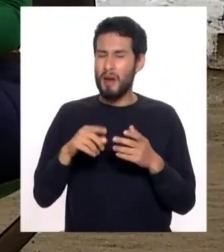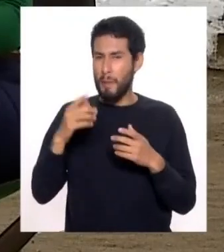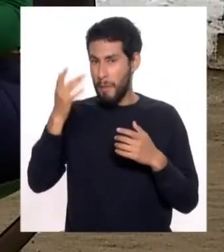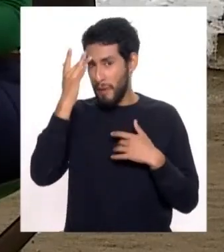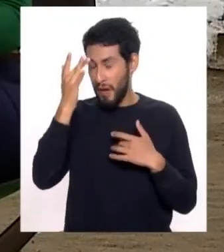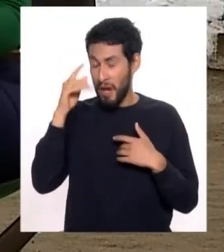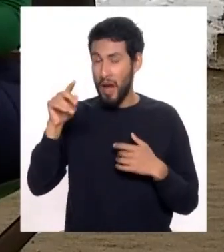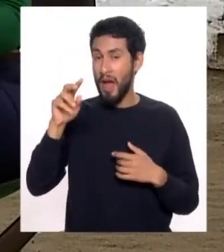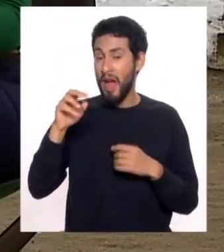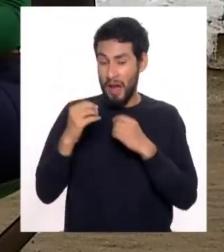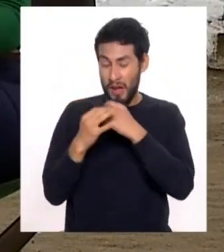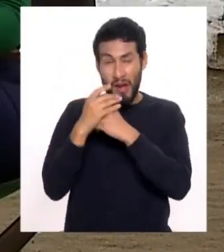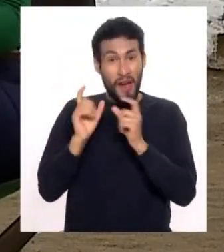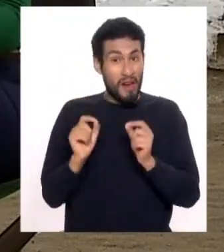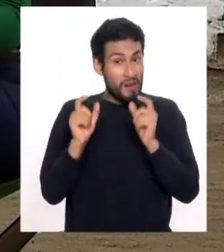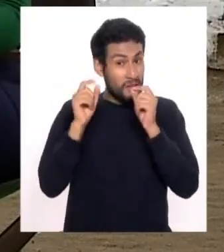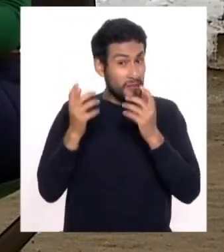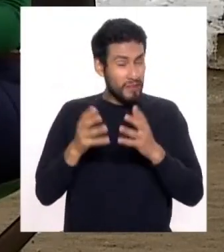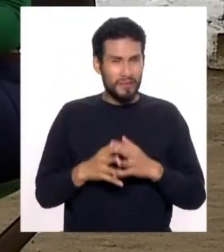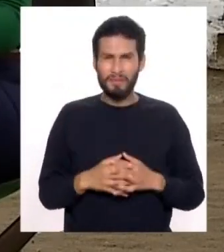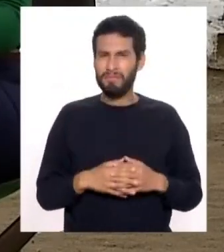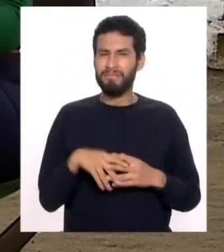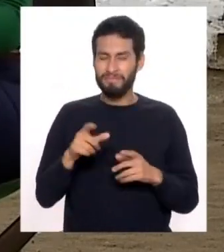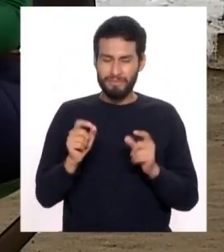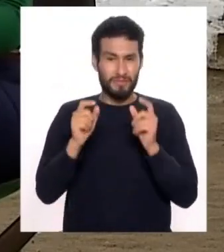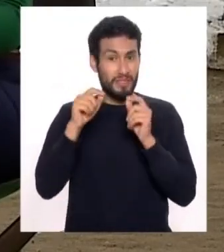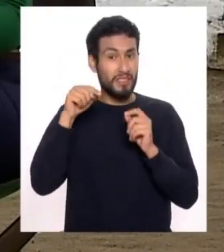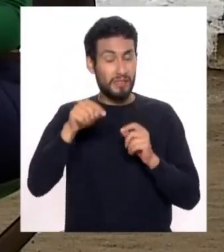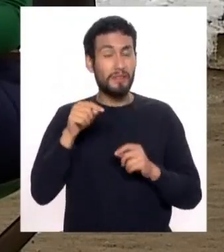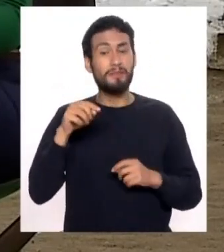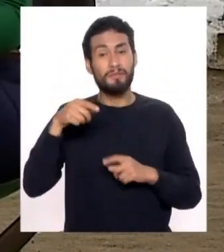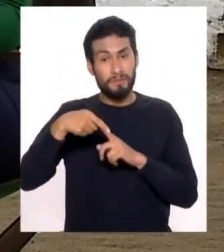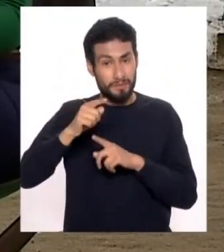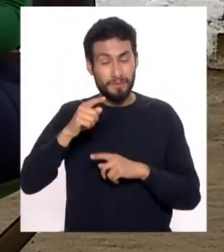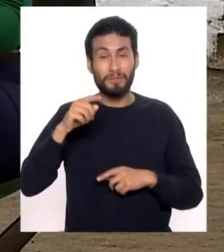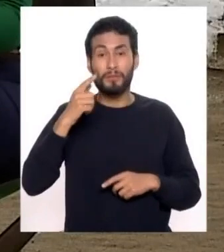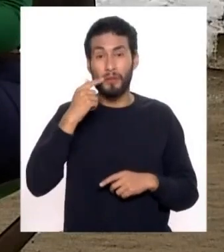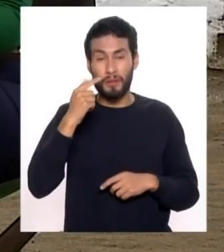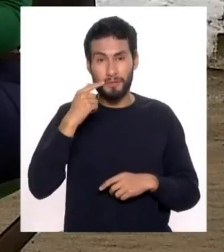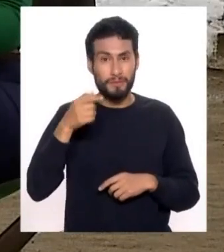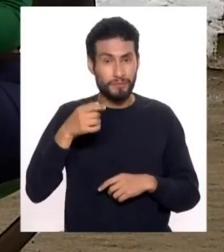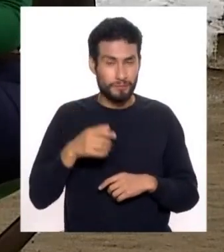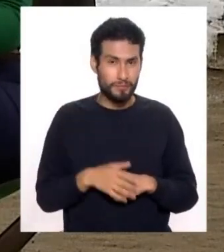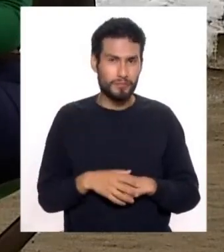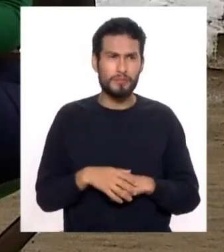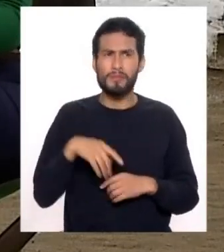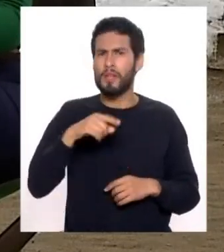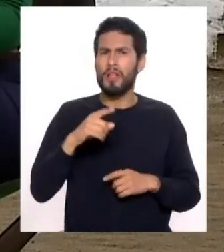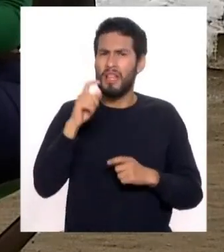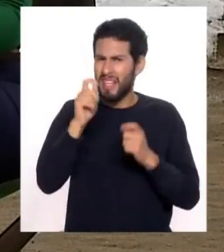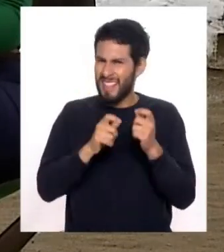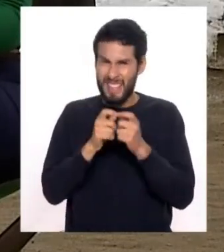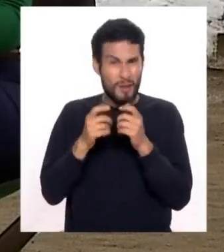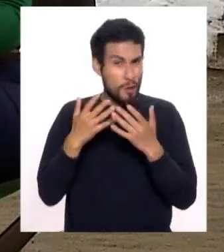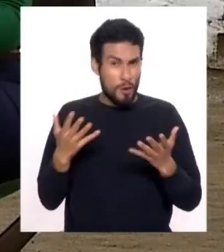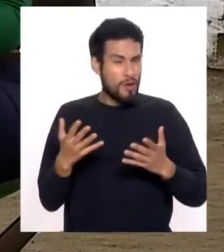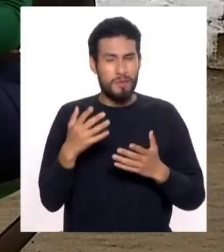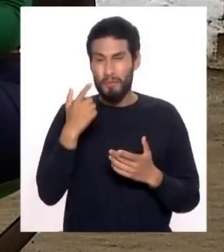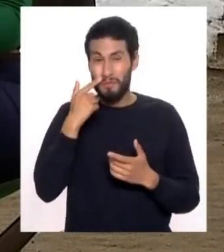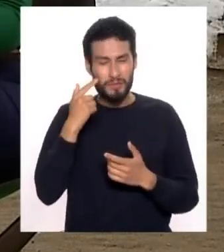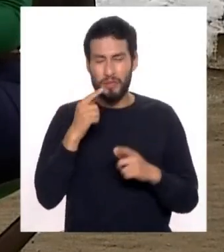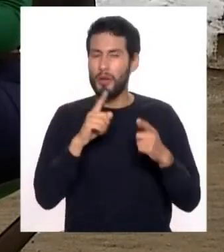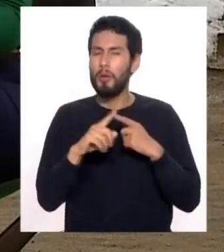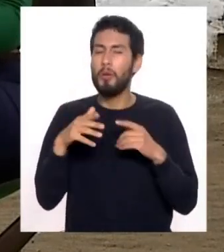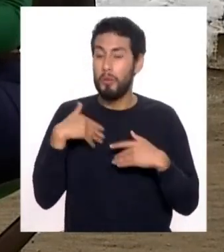que generan el cáncer de cuello uterino y cáncer de pene también. Entonces, este examen no existe especializado, pero se puede hacer